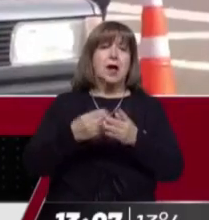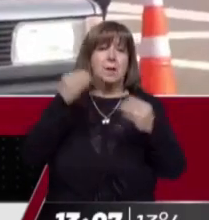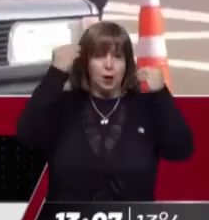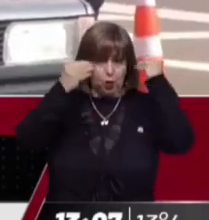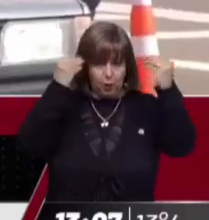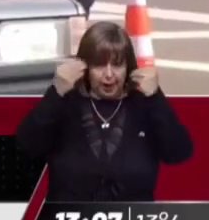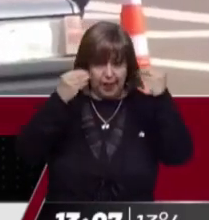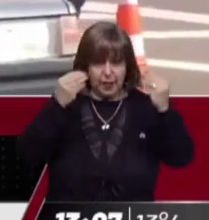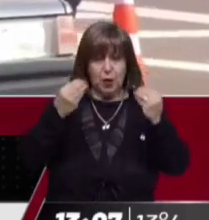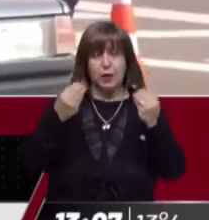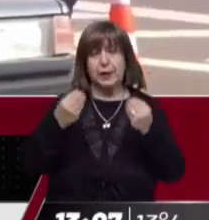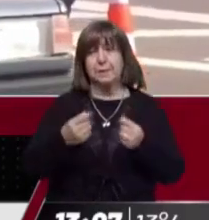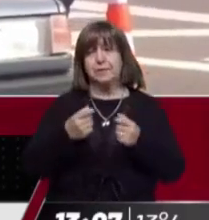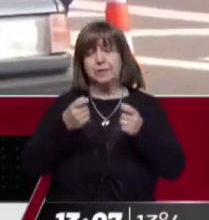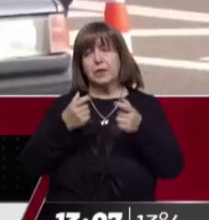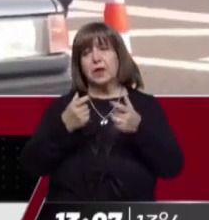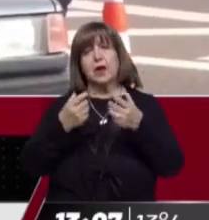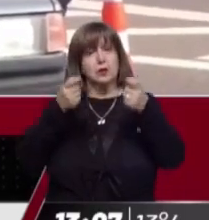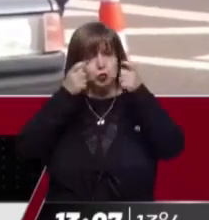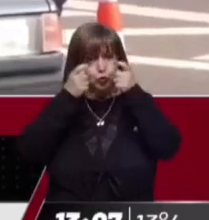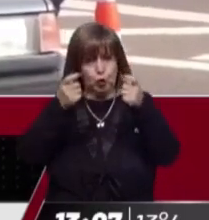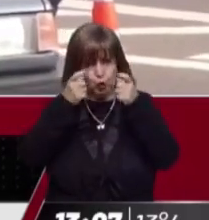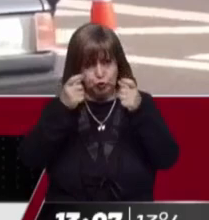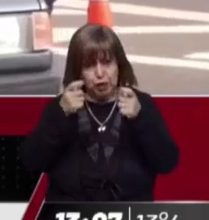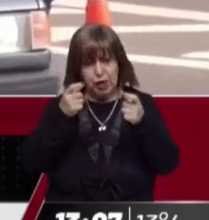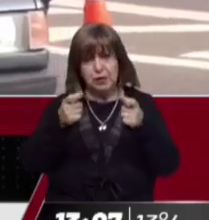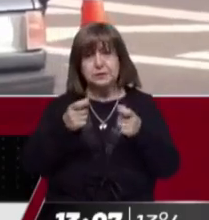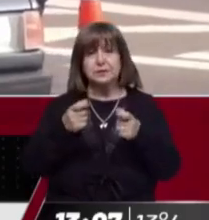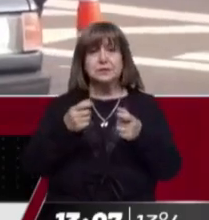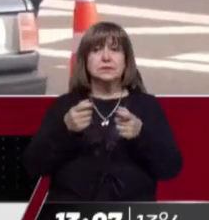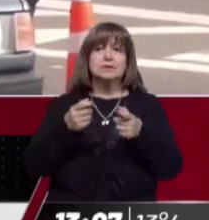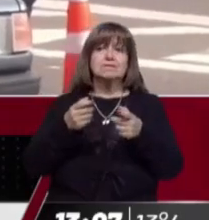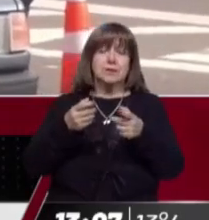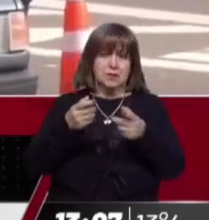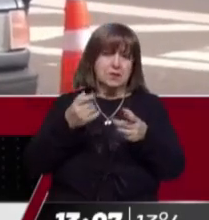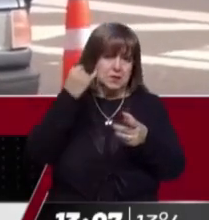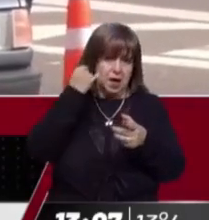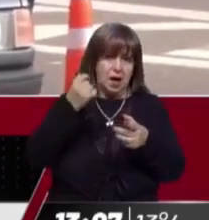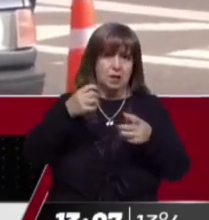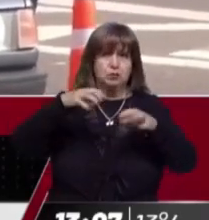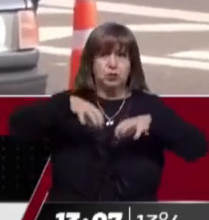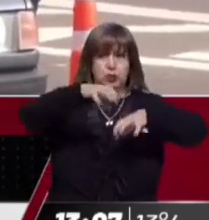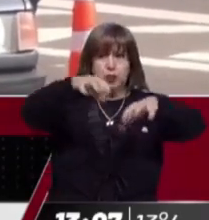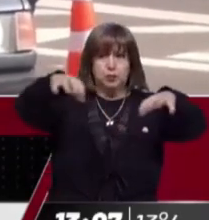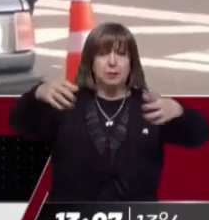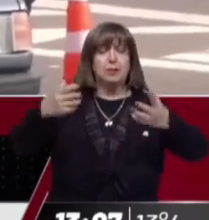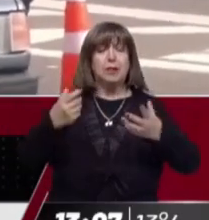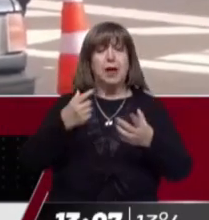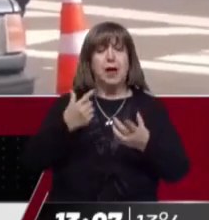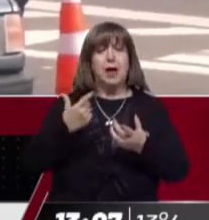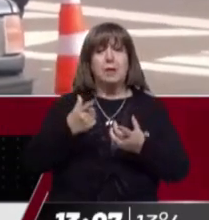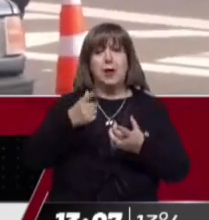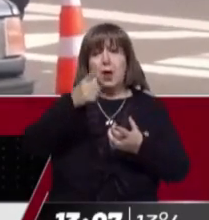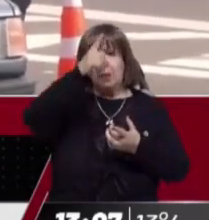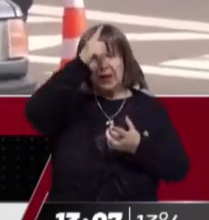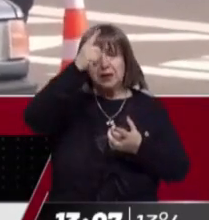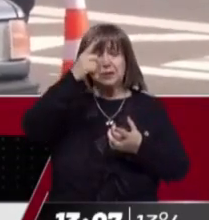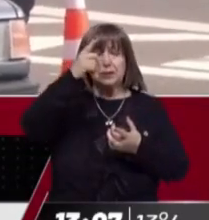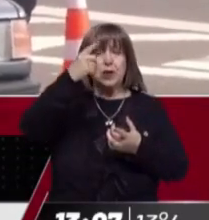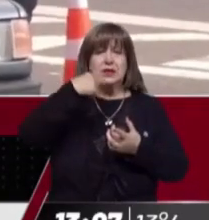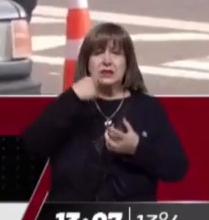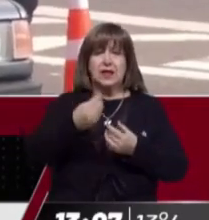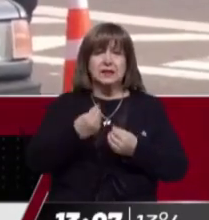realizando, es de que todavía seguimos con la problemática donde hay conductores que no son designados